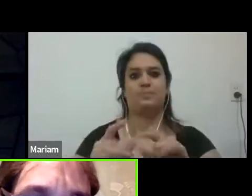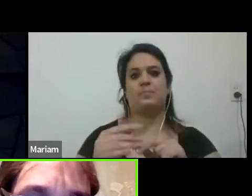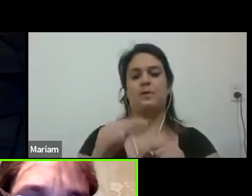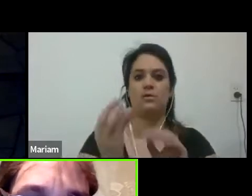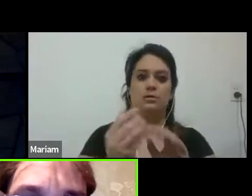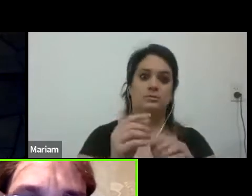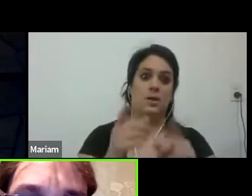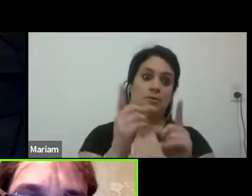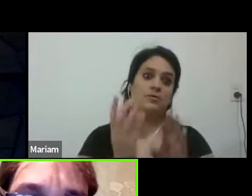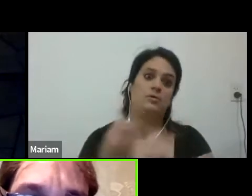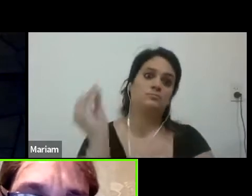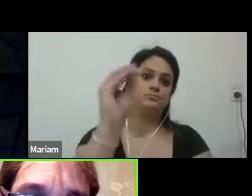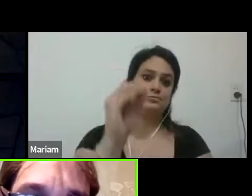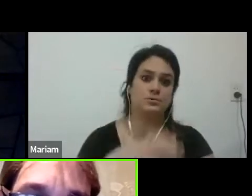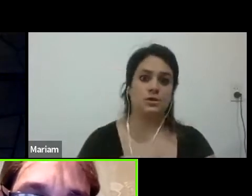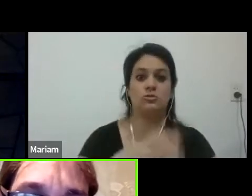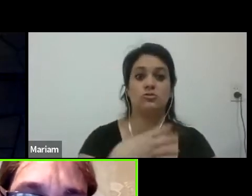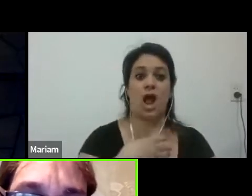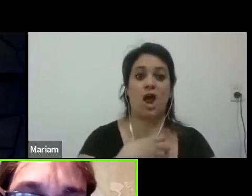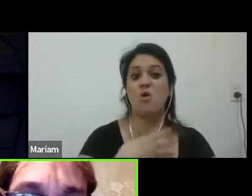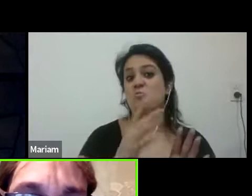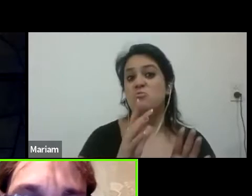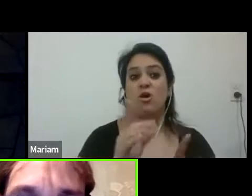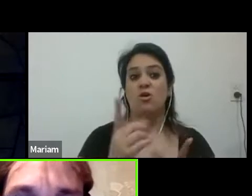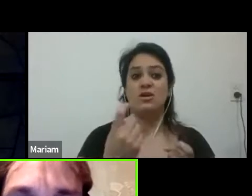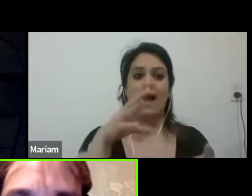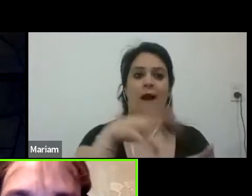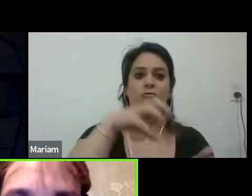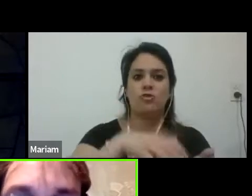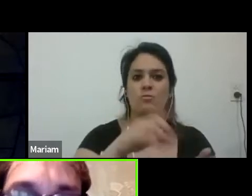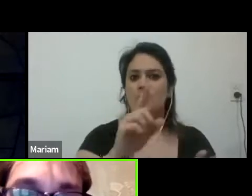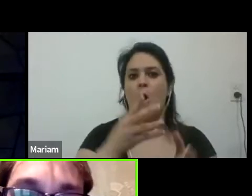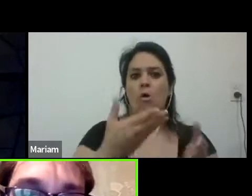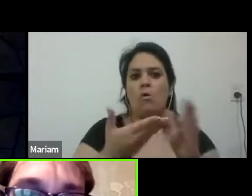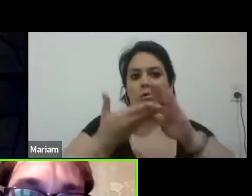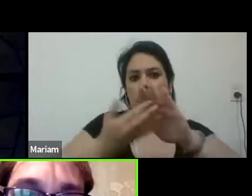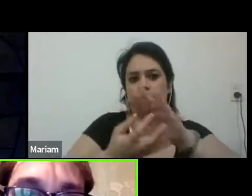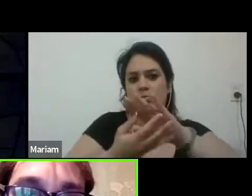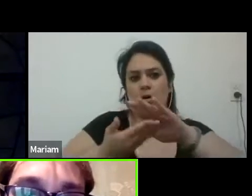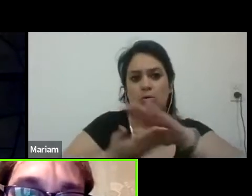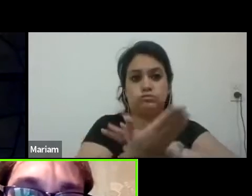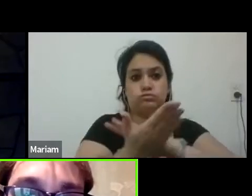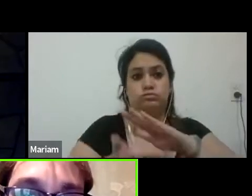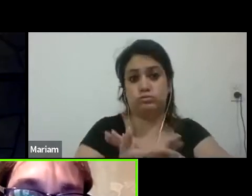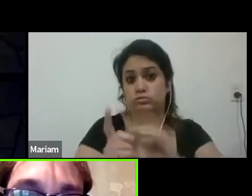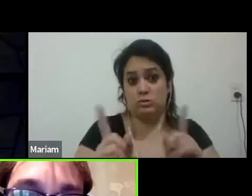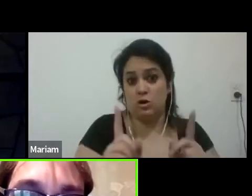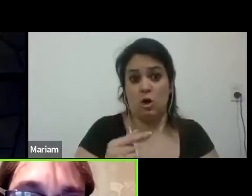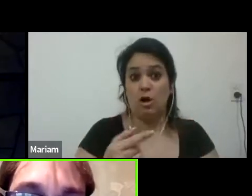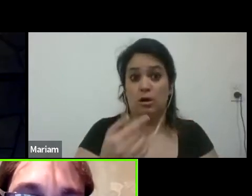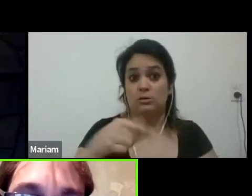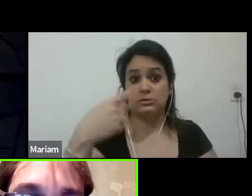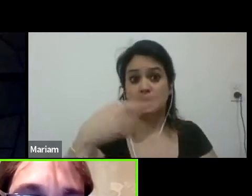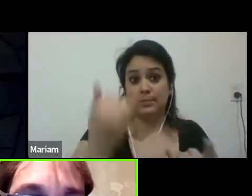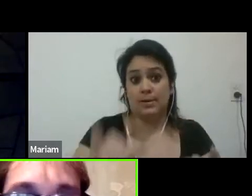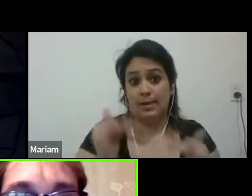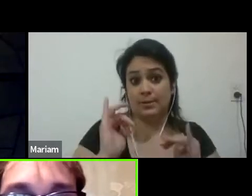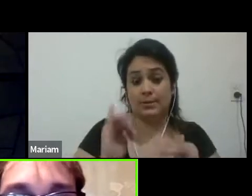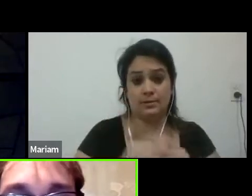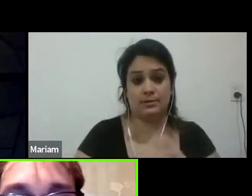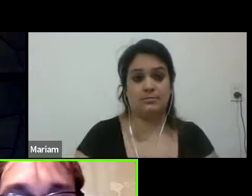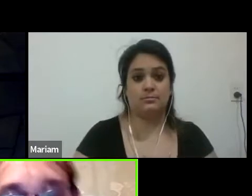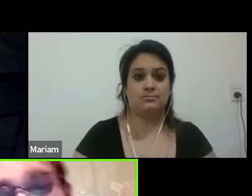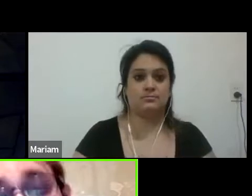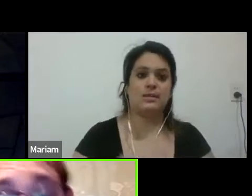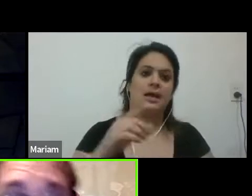plataforma por lo cual el alumno ni siquiera tiene la necesidad de fotos copiarlo imprimirla sino que la va a tener siempre a disposición siempre